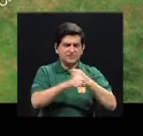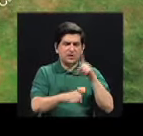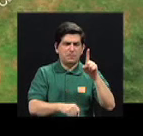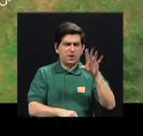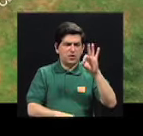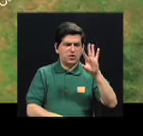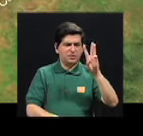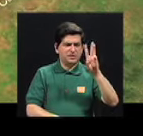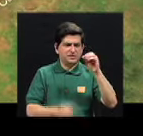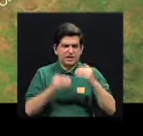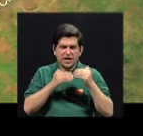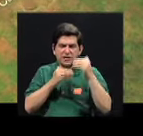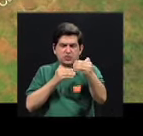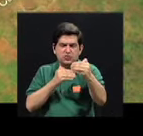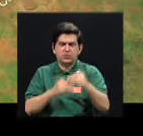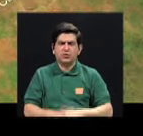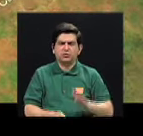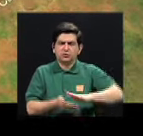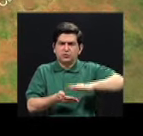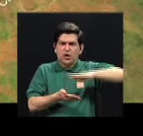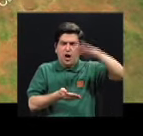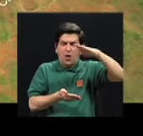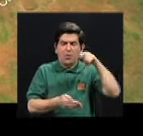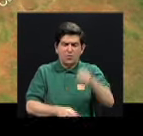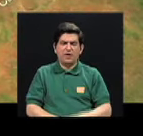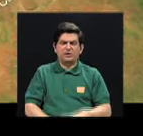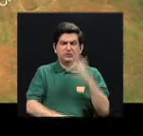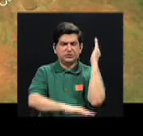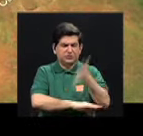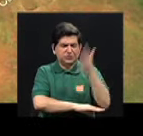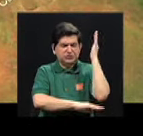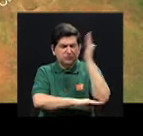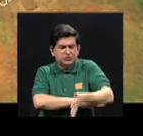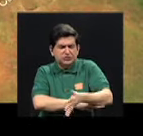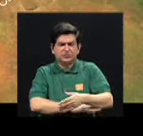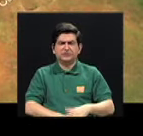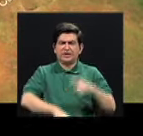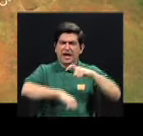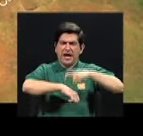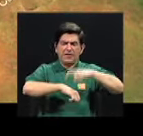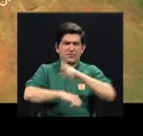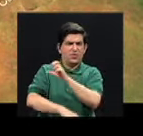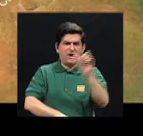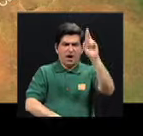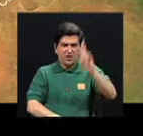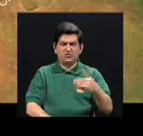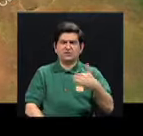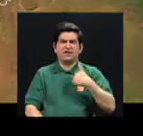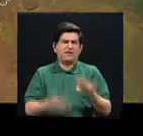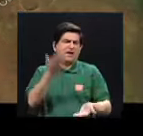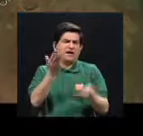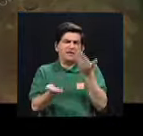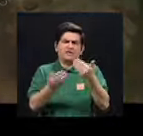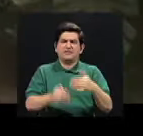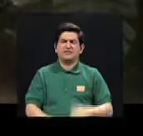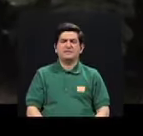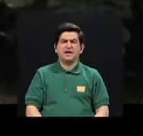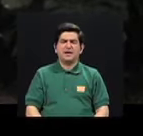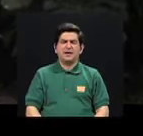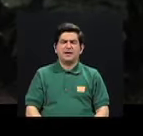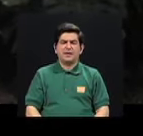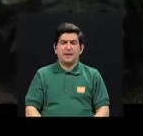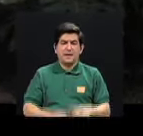Desde la década de 1960 para acá se dio un incremento en esa deforestación. Fue una época en que Costa Rica tenía tal